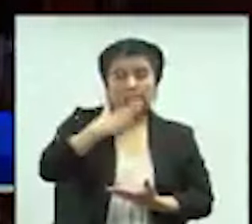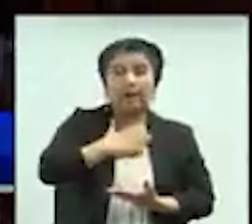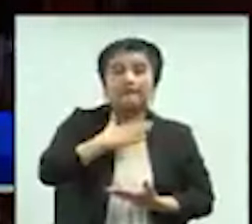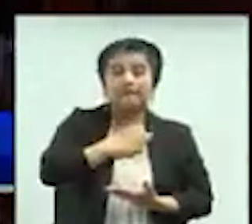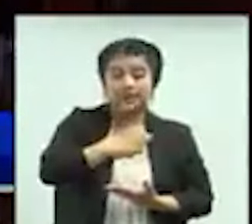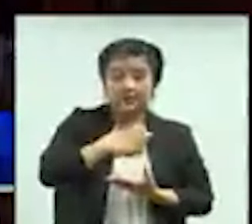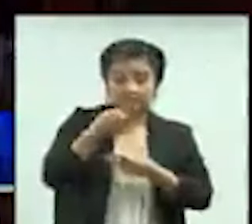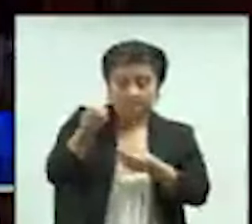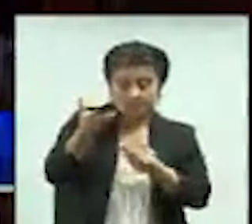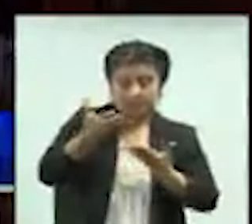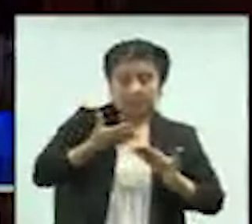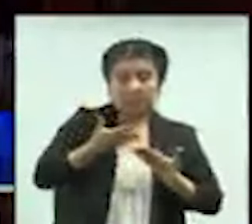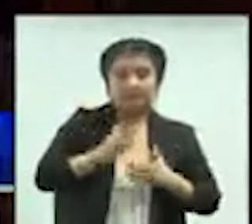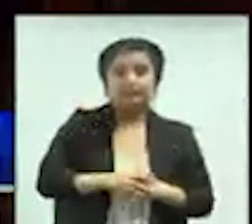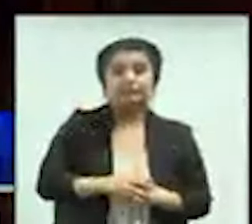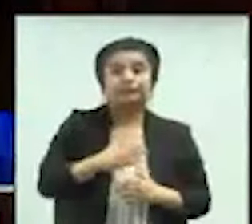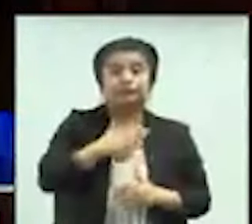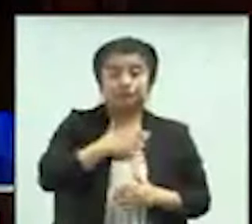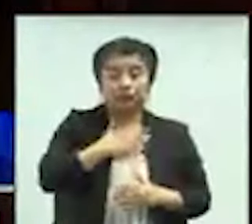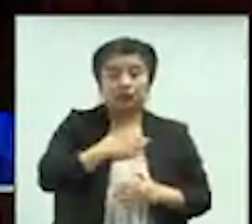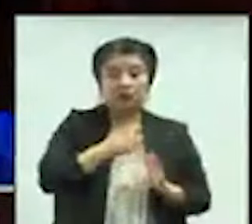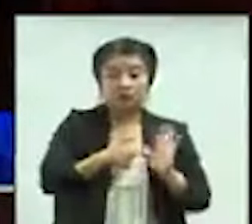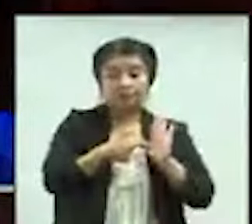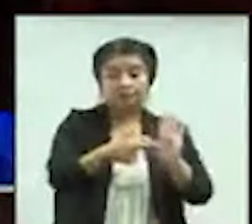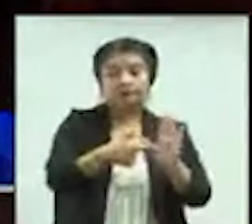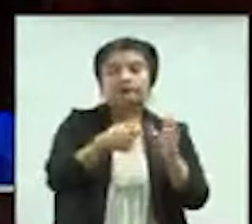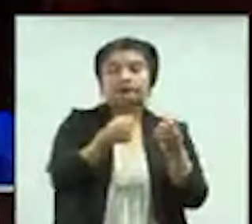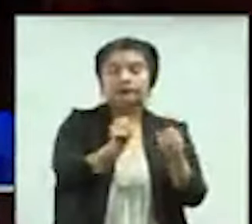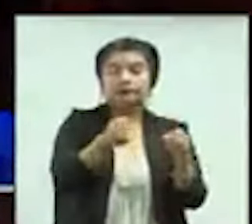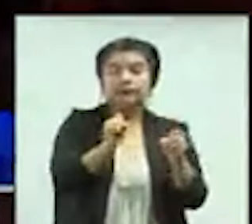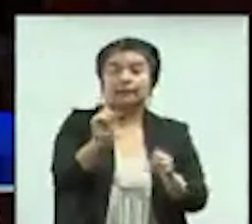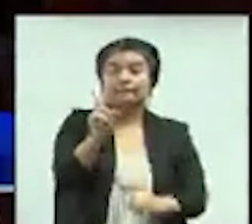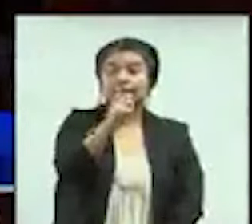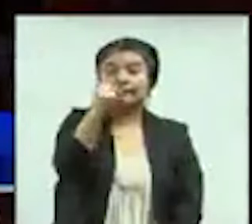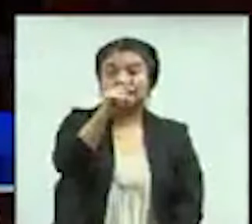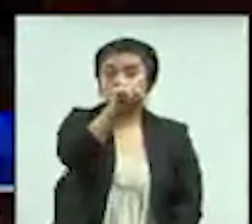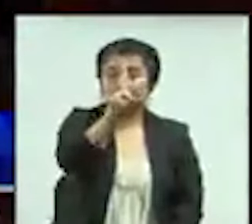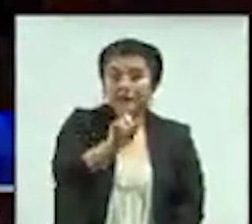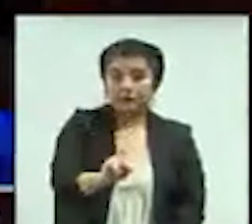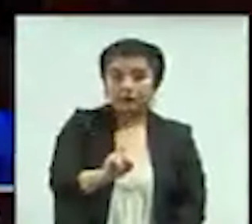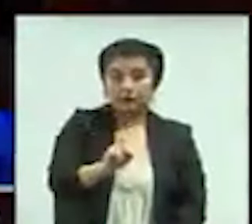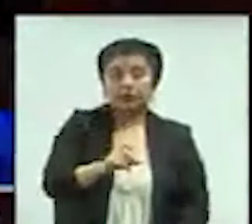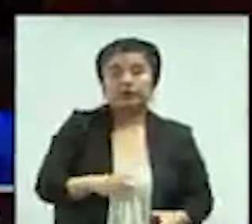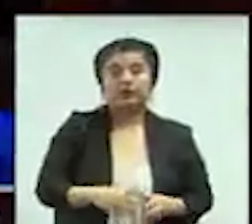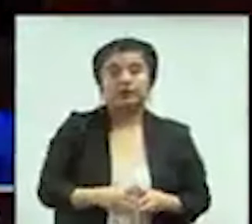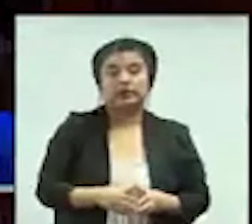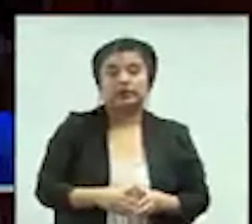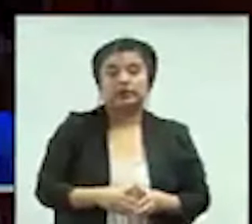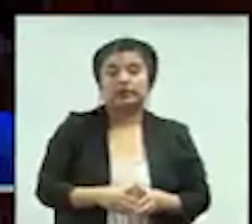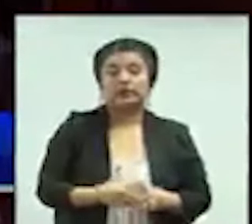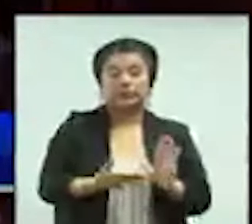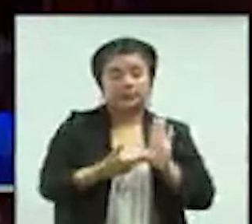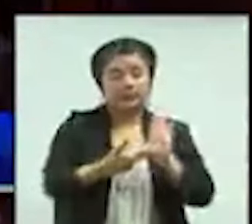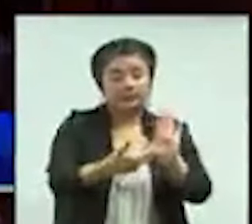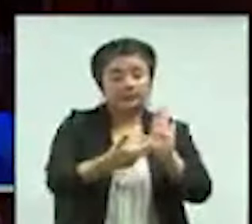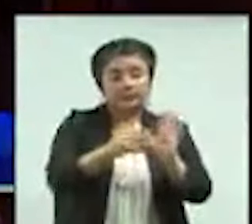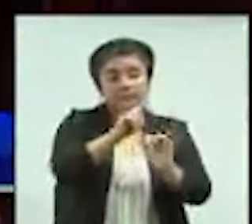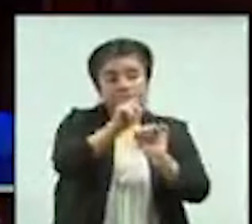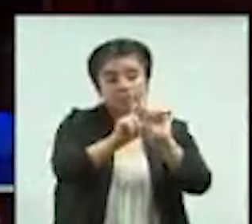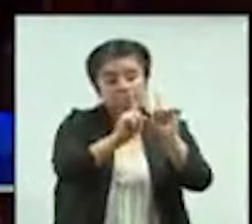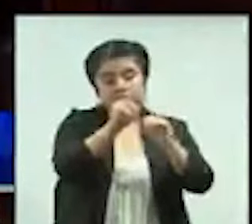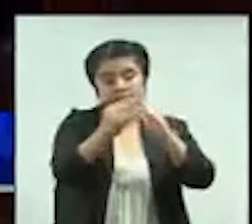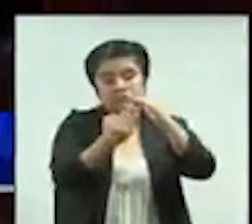confiere, procederé a realizar la primera pregunta que está dentro del